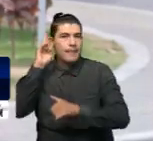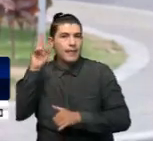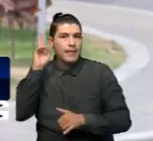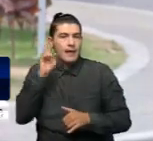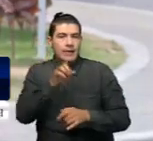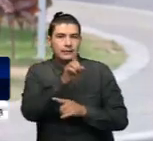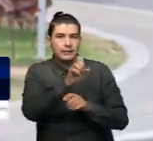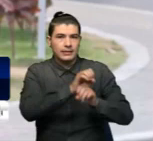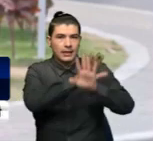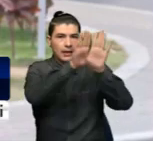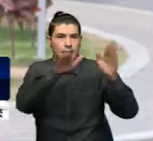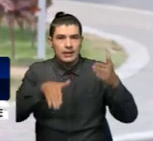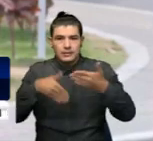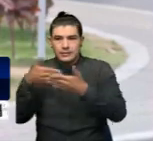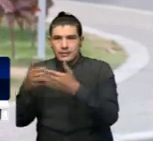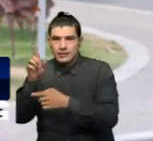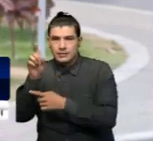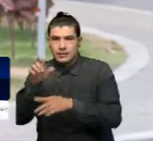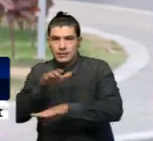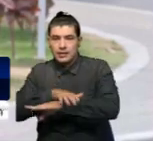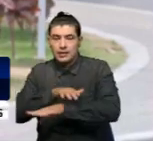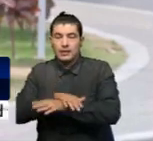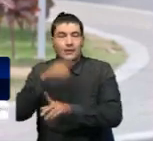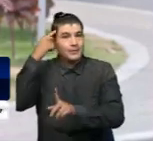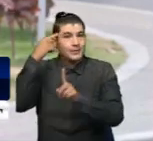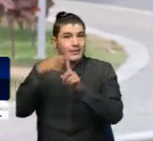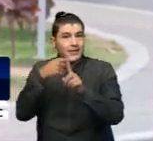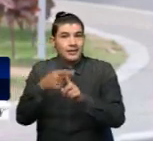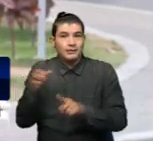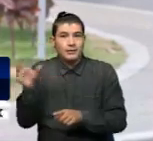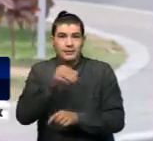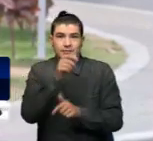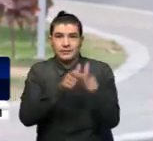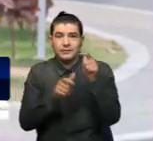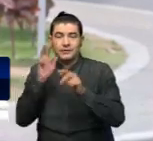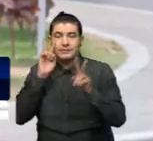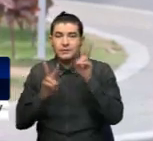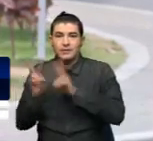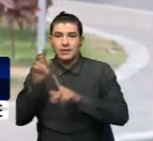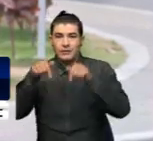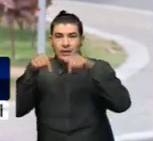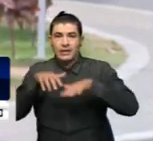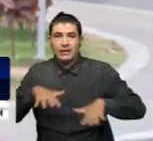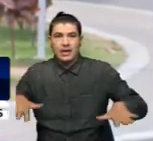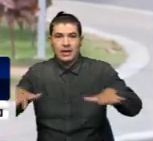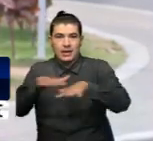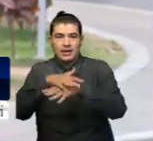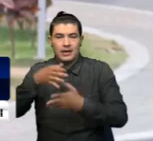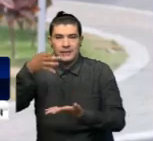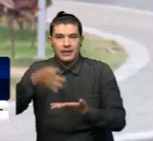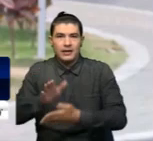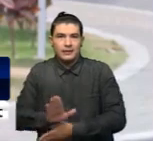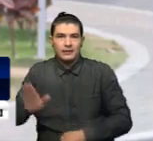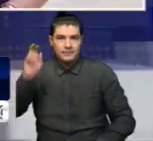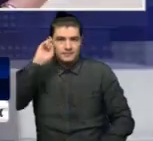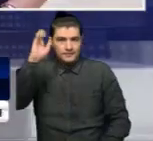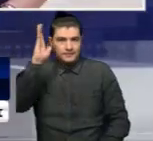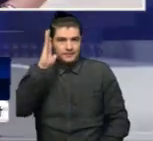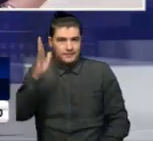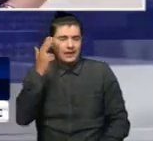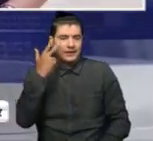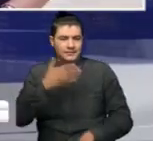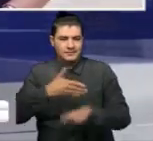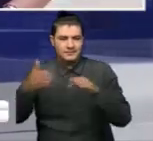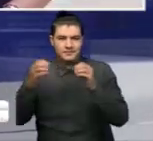la tarde indicando que esto es positivo para el ambiente de los turistas en la capital de norte de santander está toda la información por el momento con la